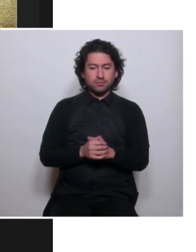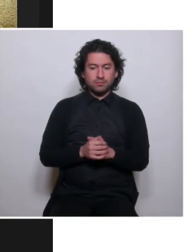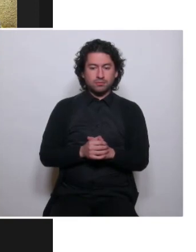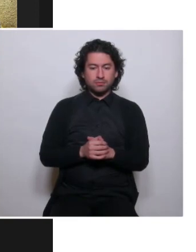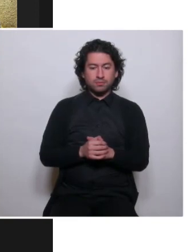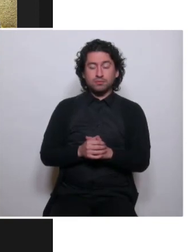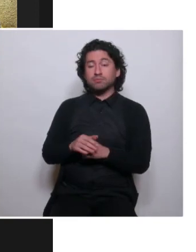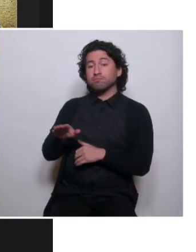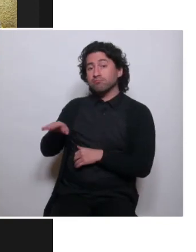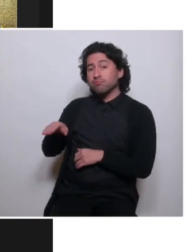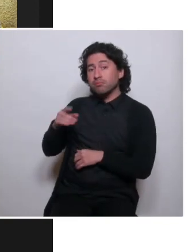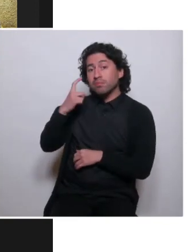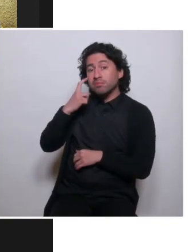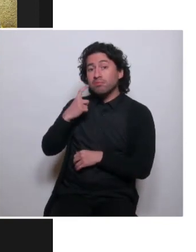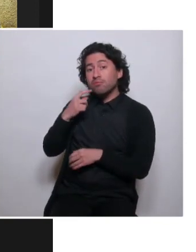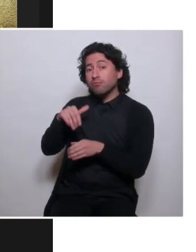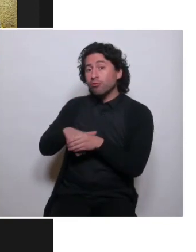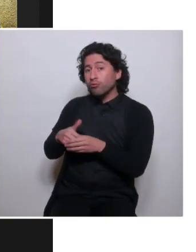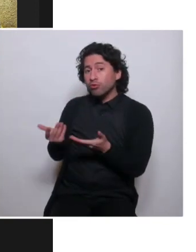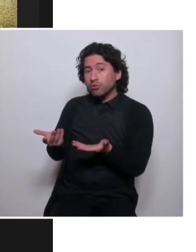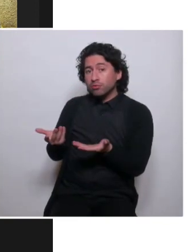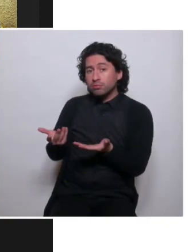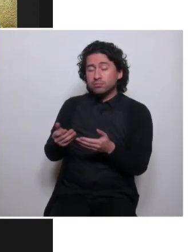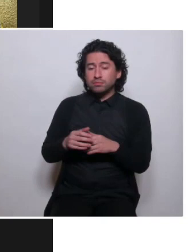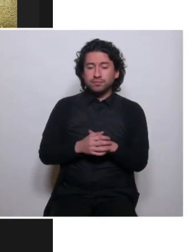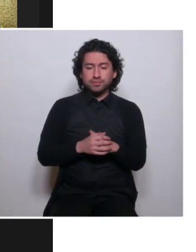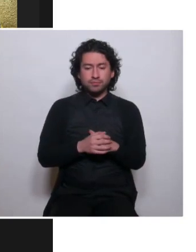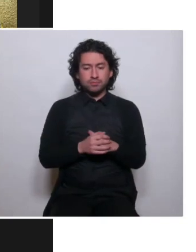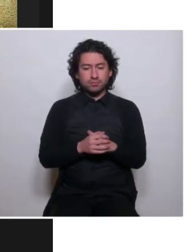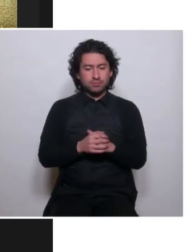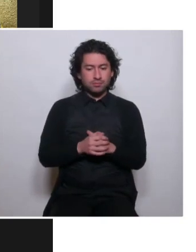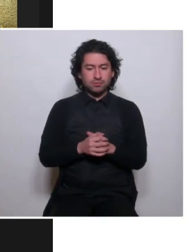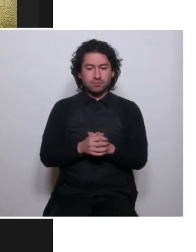¿Cómo vota, señora Francisca Linconao?